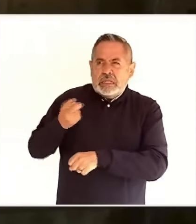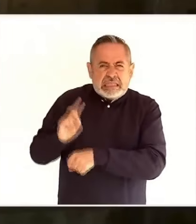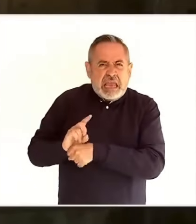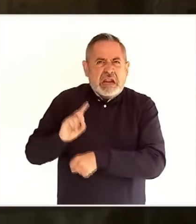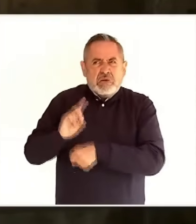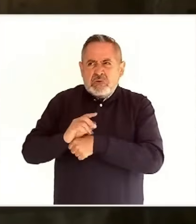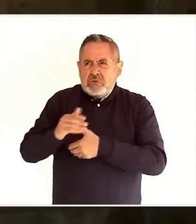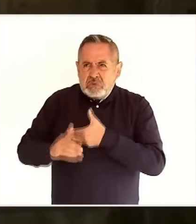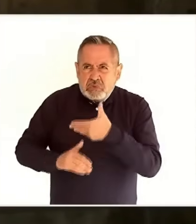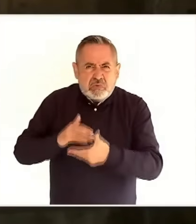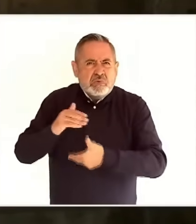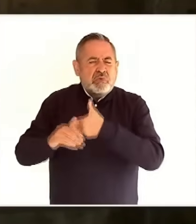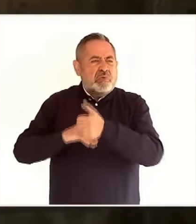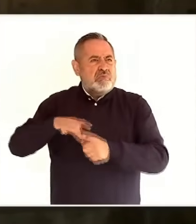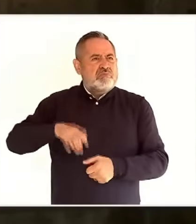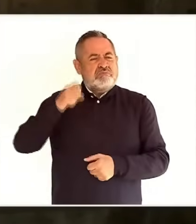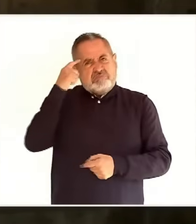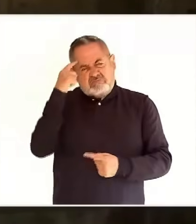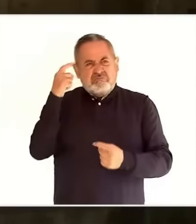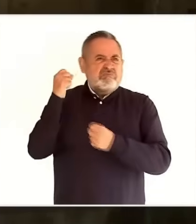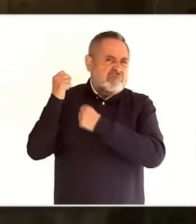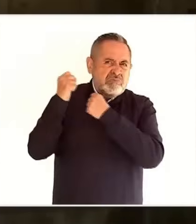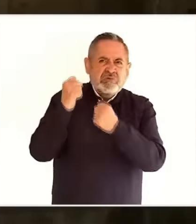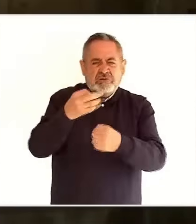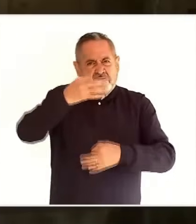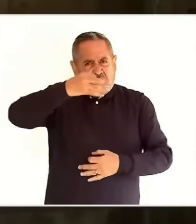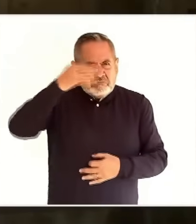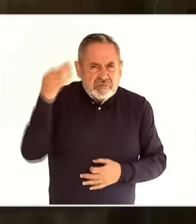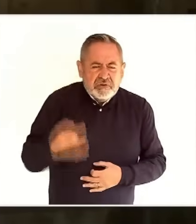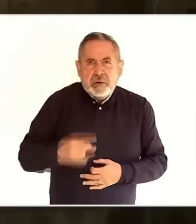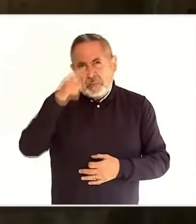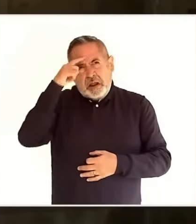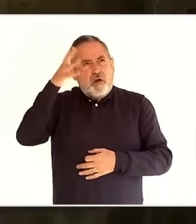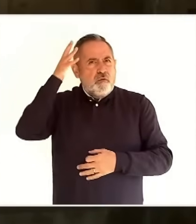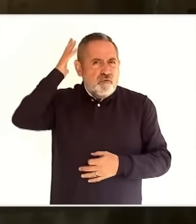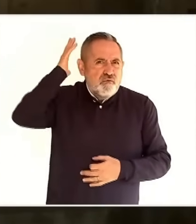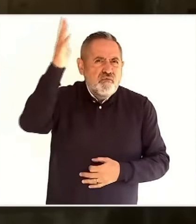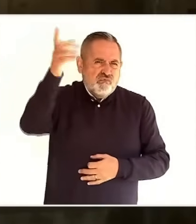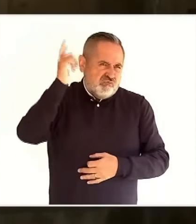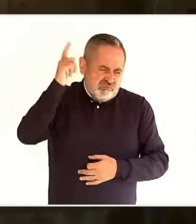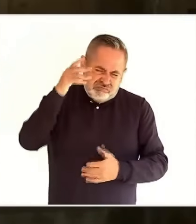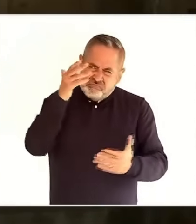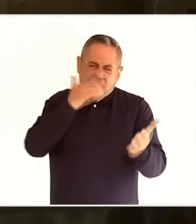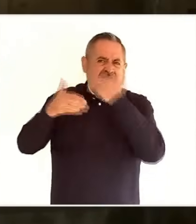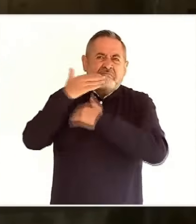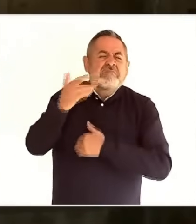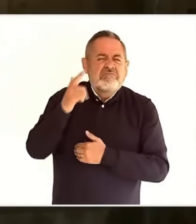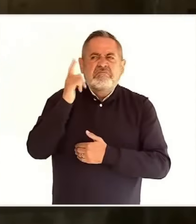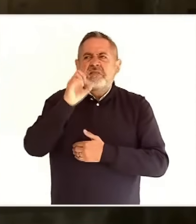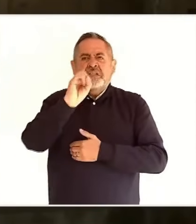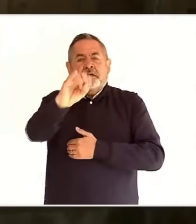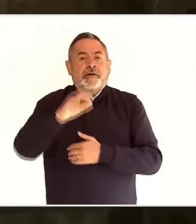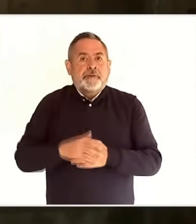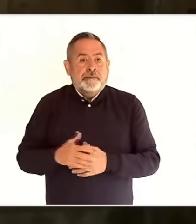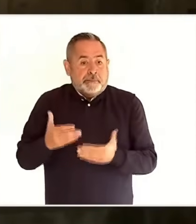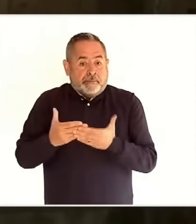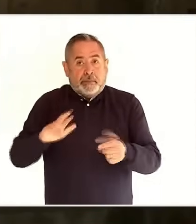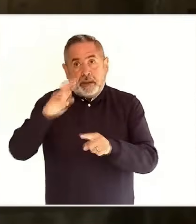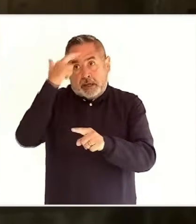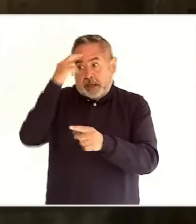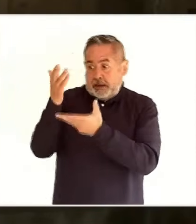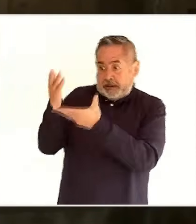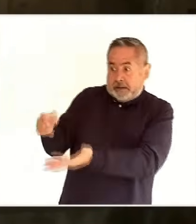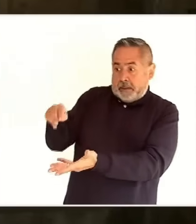con dignidad, con entrega y con esperanza. Y hoy, al recordarte,